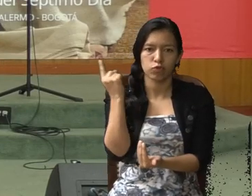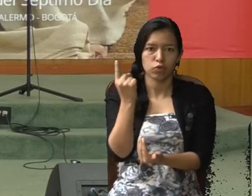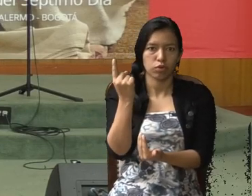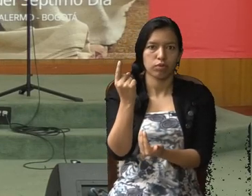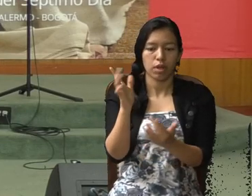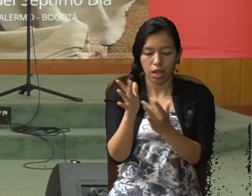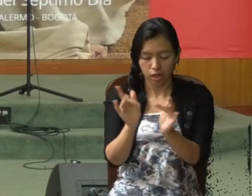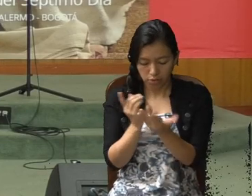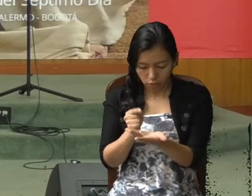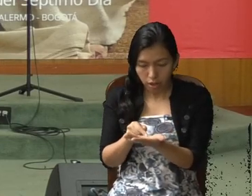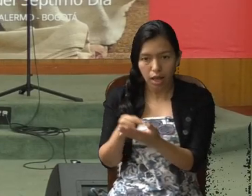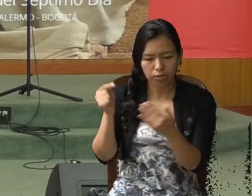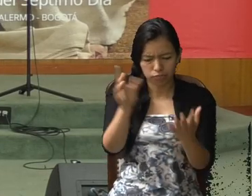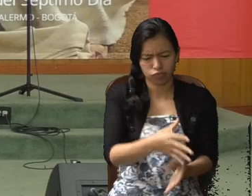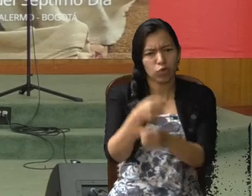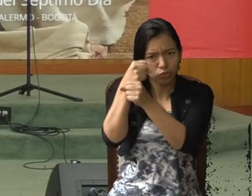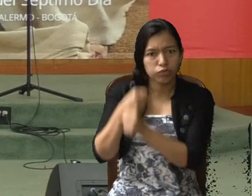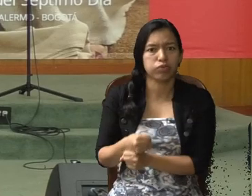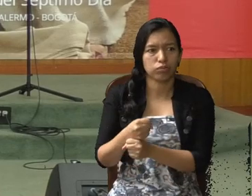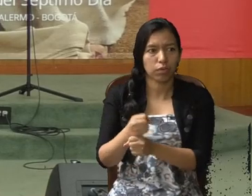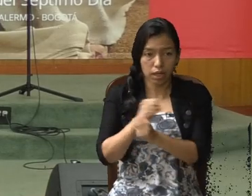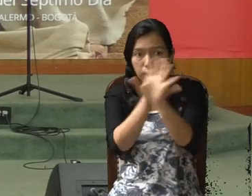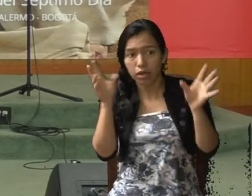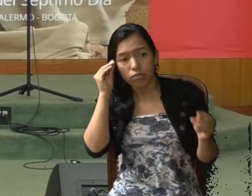palabra de Dios es la que tiene poder. ¿Estamos claros?